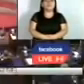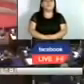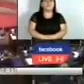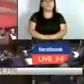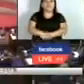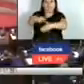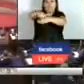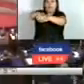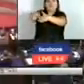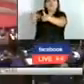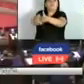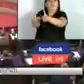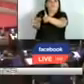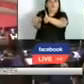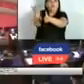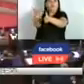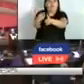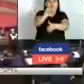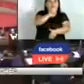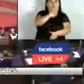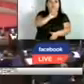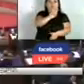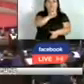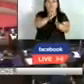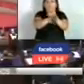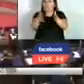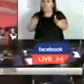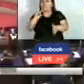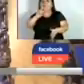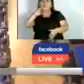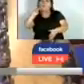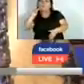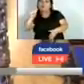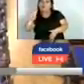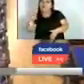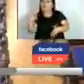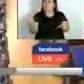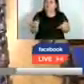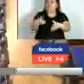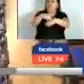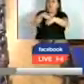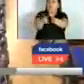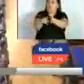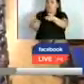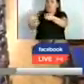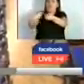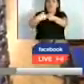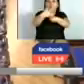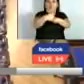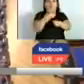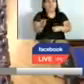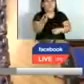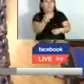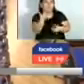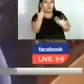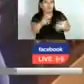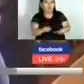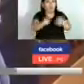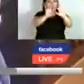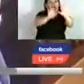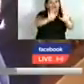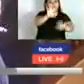La Asamblea Legislativa para el periodo 2021-2024 estaría conformada hasta el momento, tras un